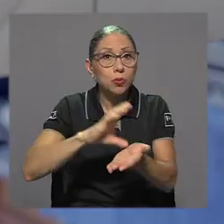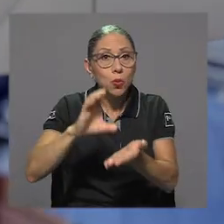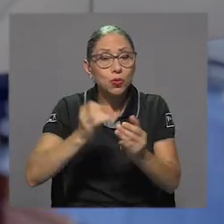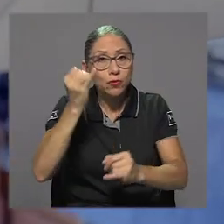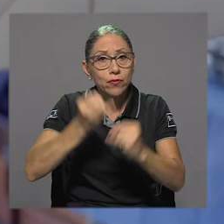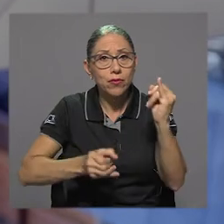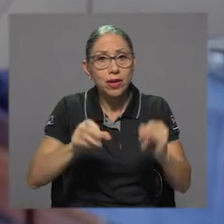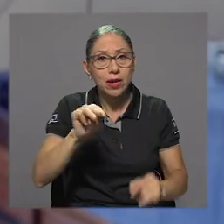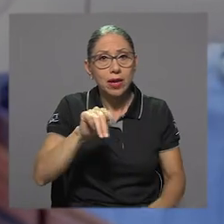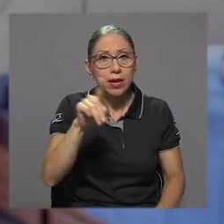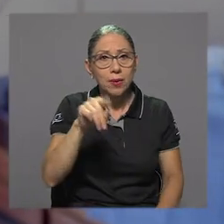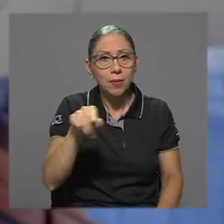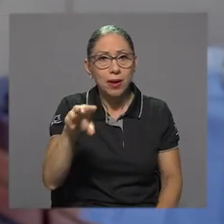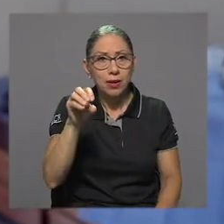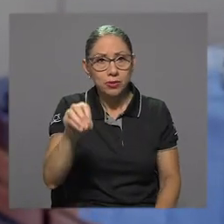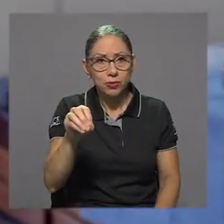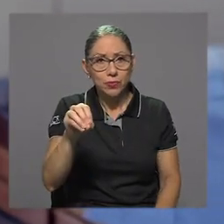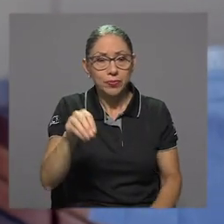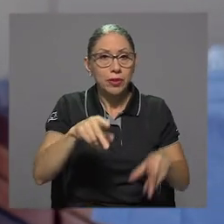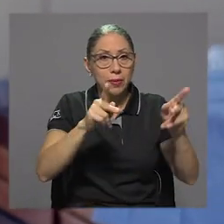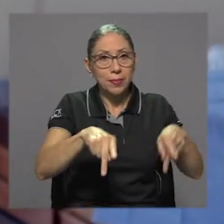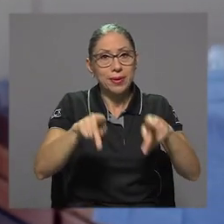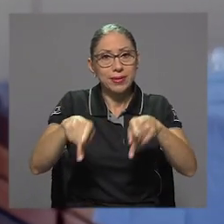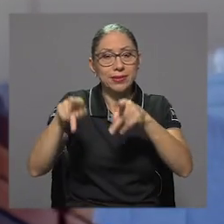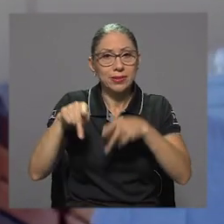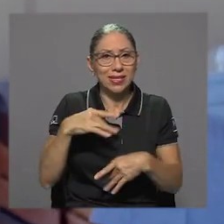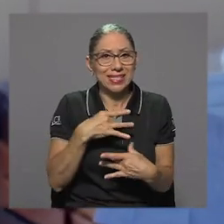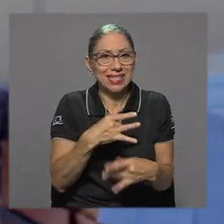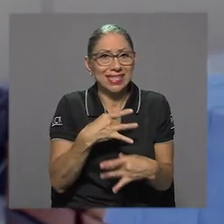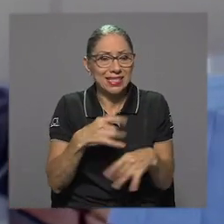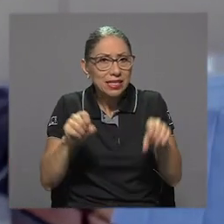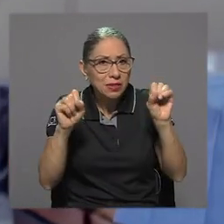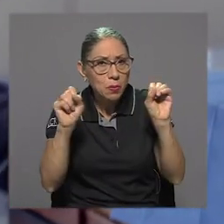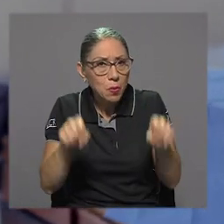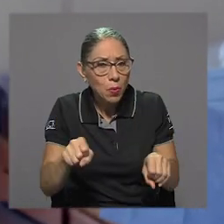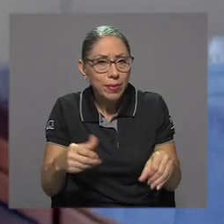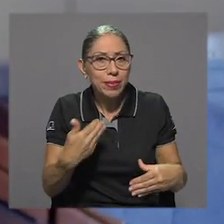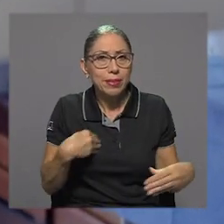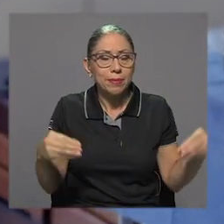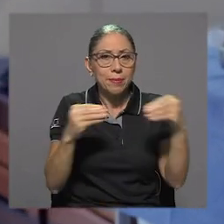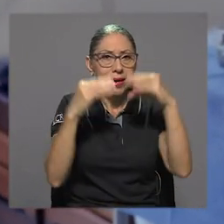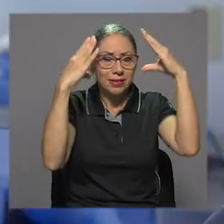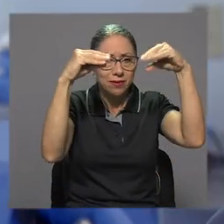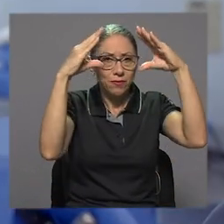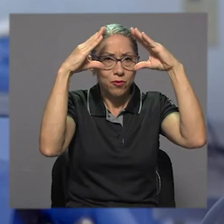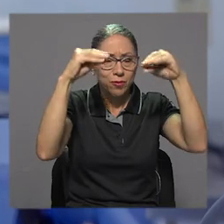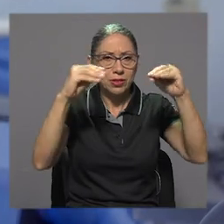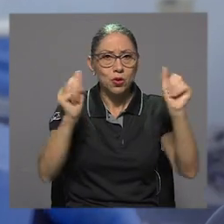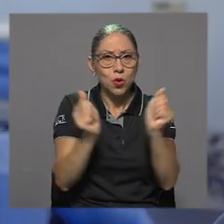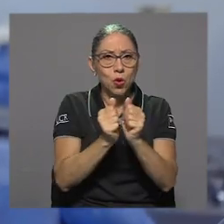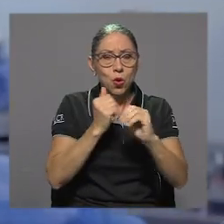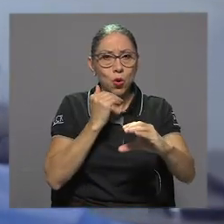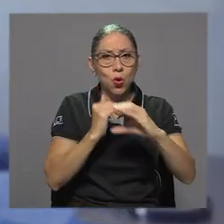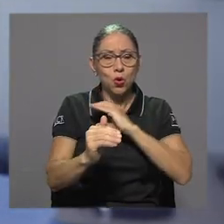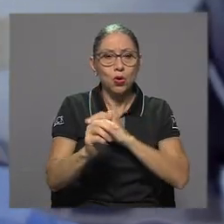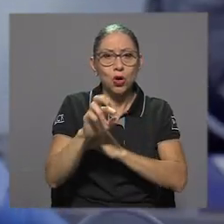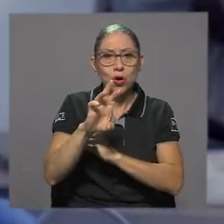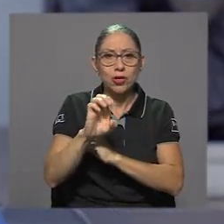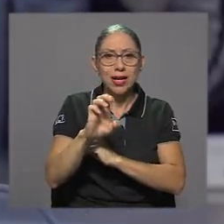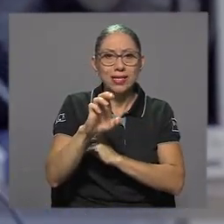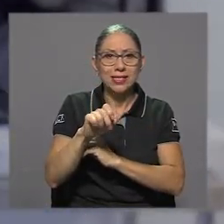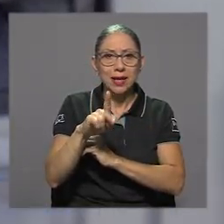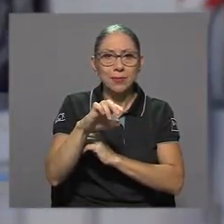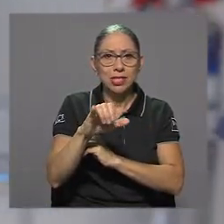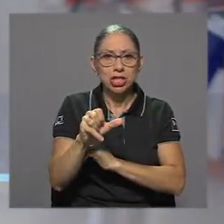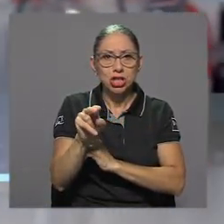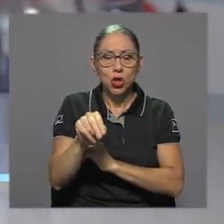año. El próximo será a finales de marzo. Las personas interesadas pueden recibir más información